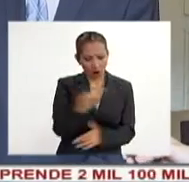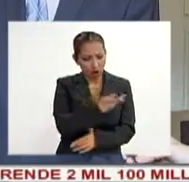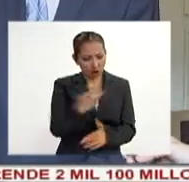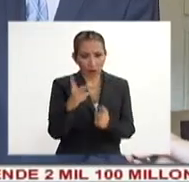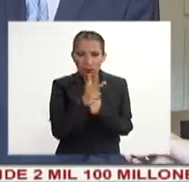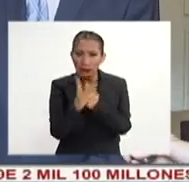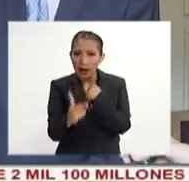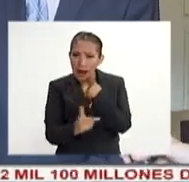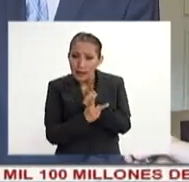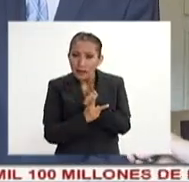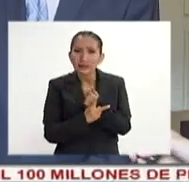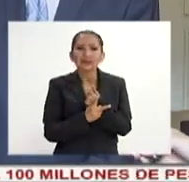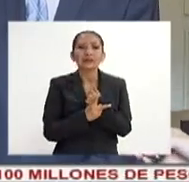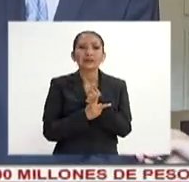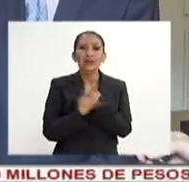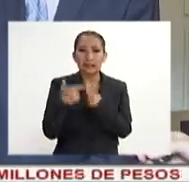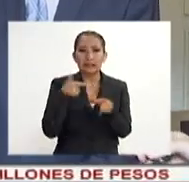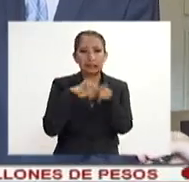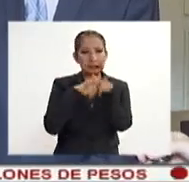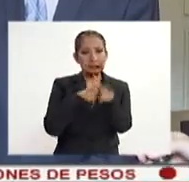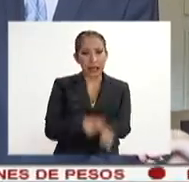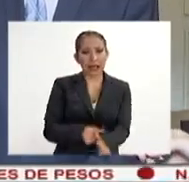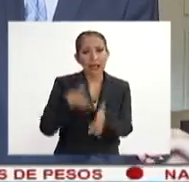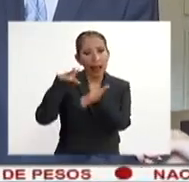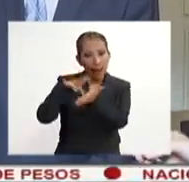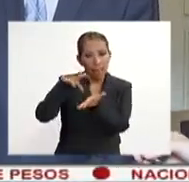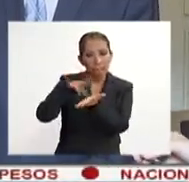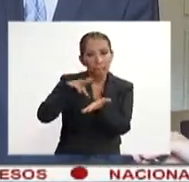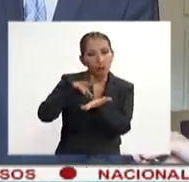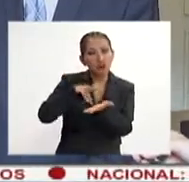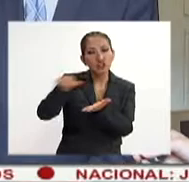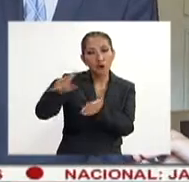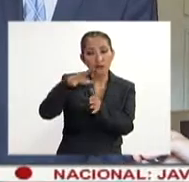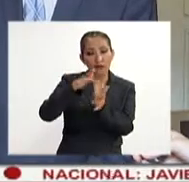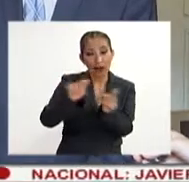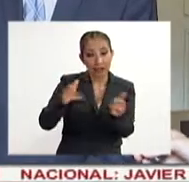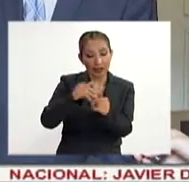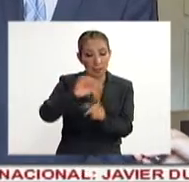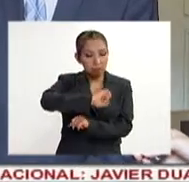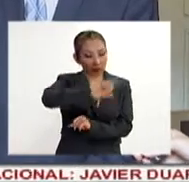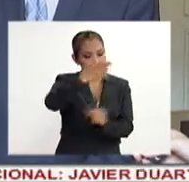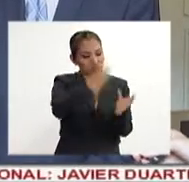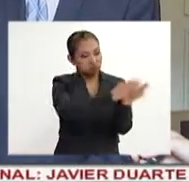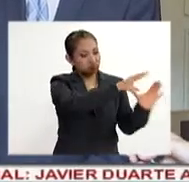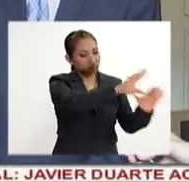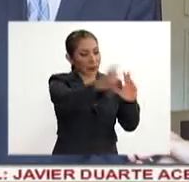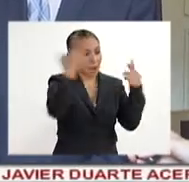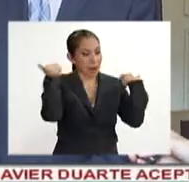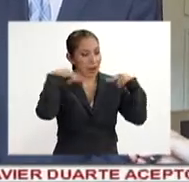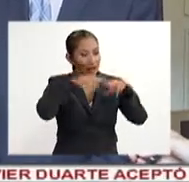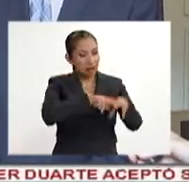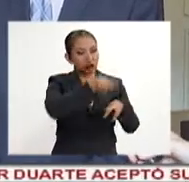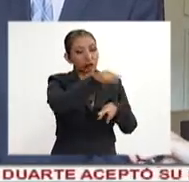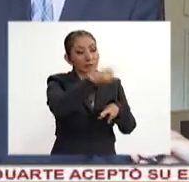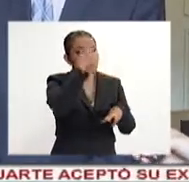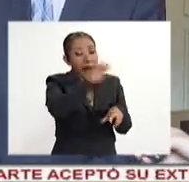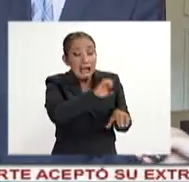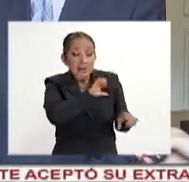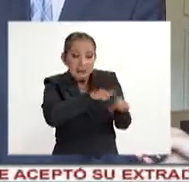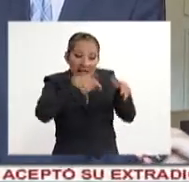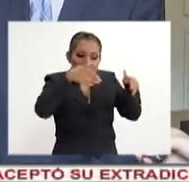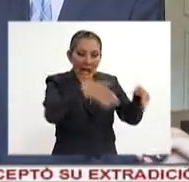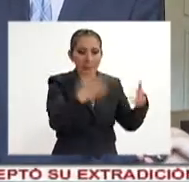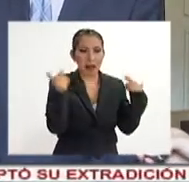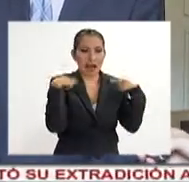partes de continuar con el apoyo que nos da Francia en la profesionalización de muchos maestros, particularmente de